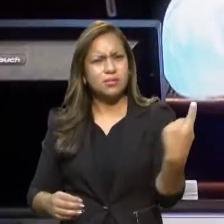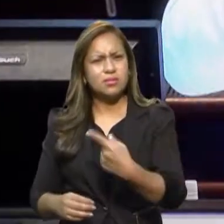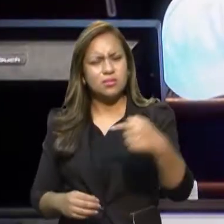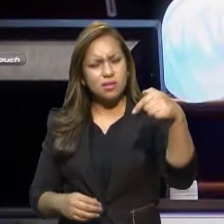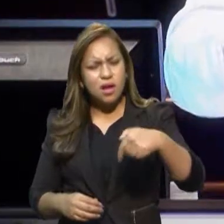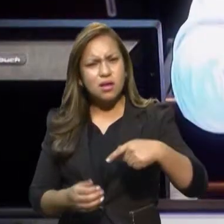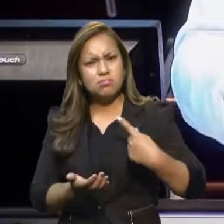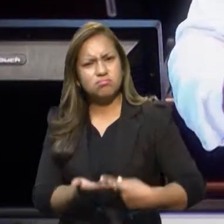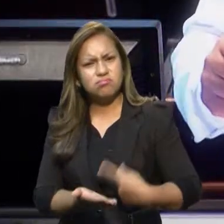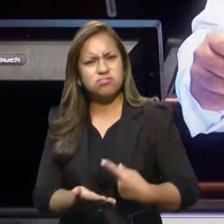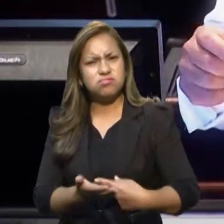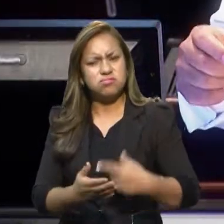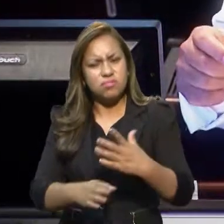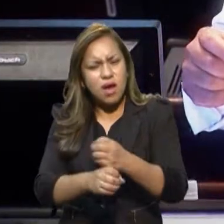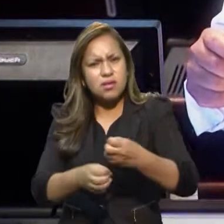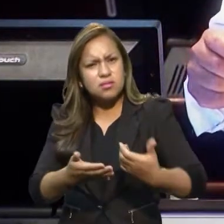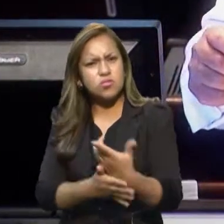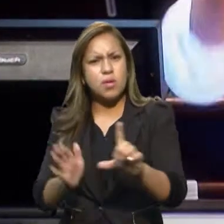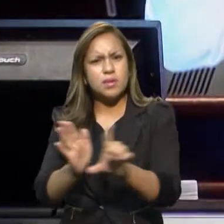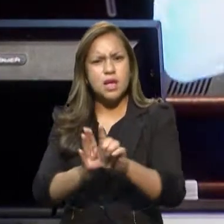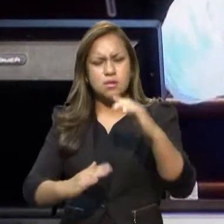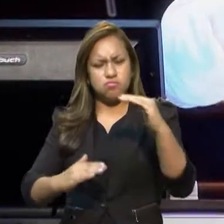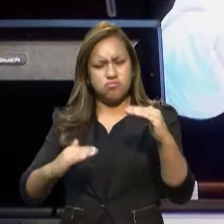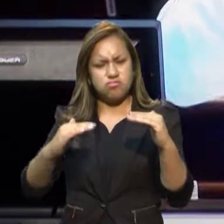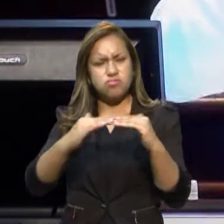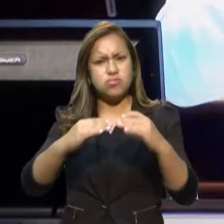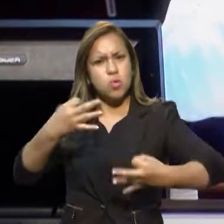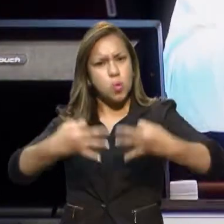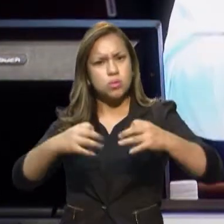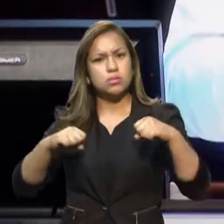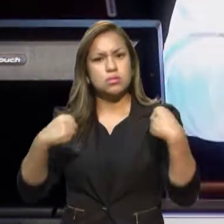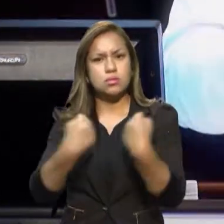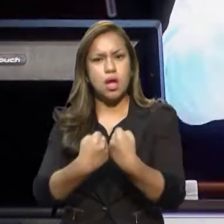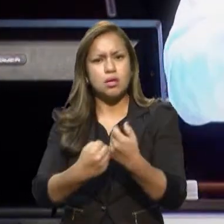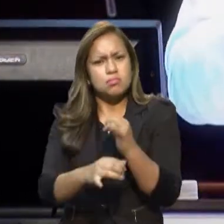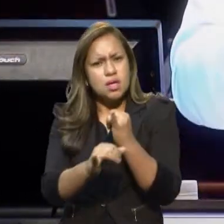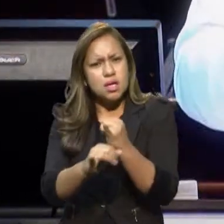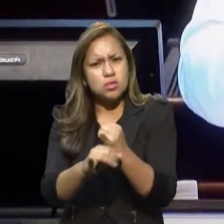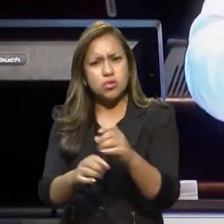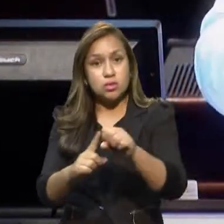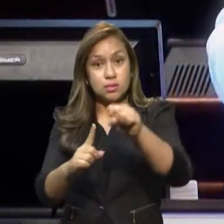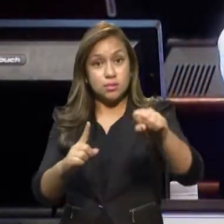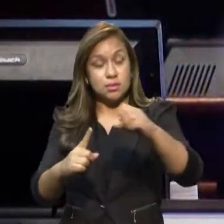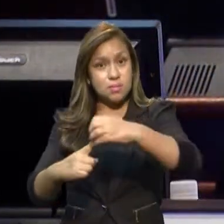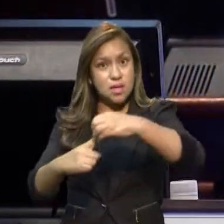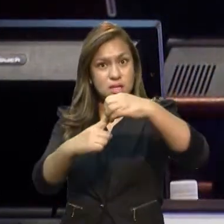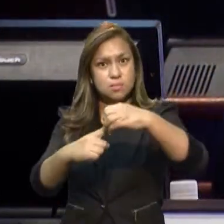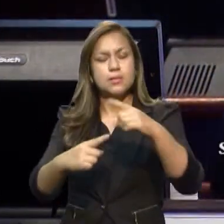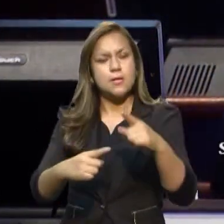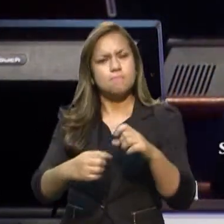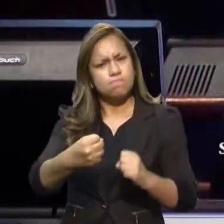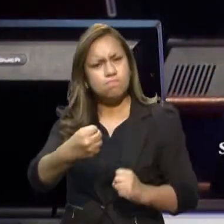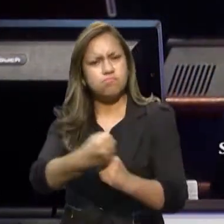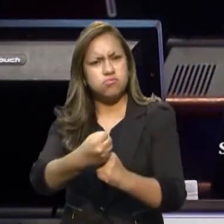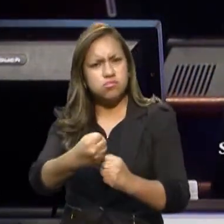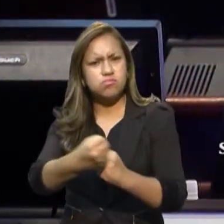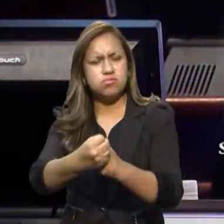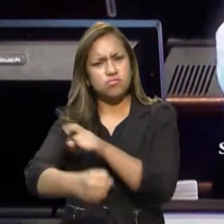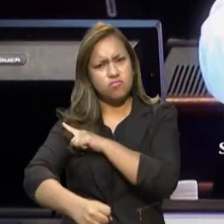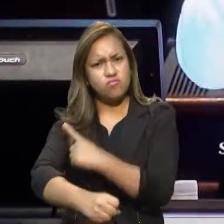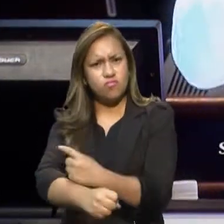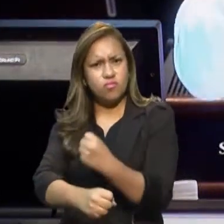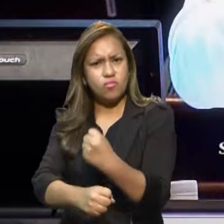Aquí estamos cortando las brechas de inequidad. Aquí estamos fortaleciendo las instituciones del régimen especial de seguridad